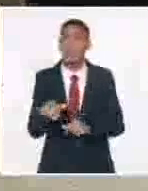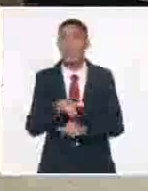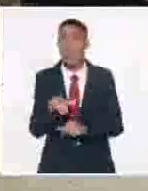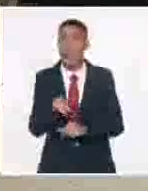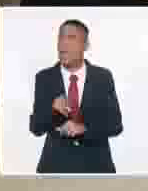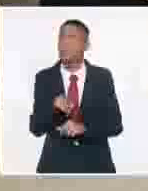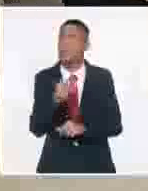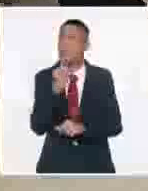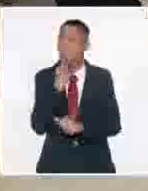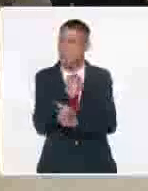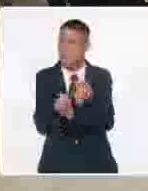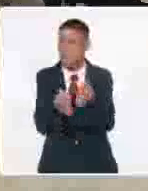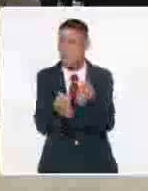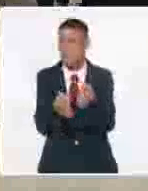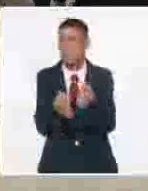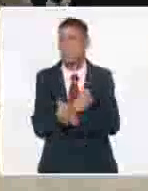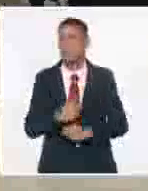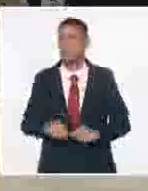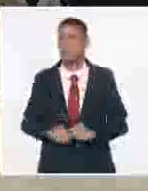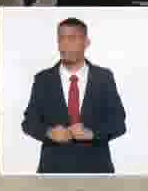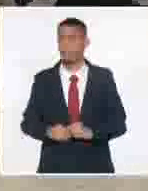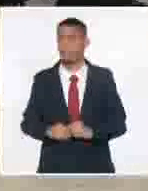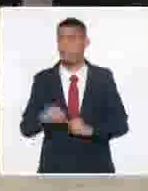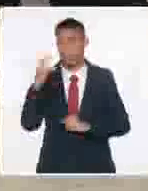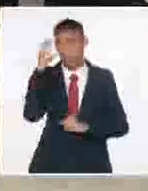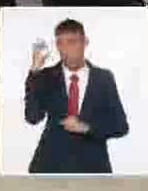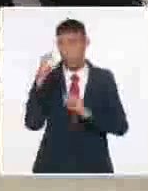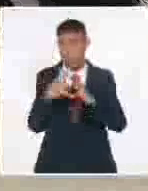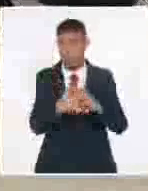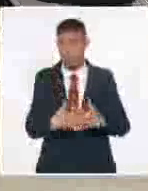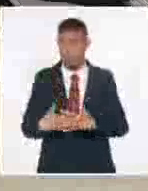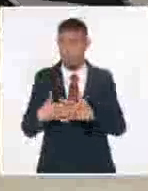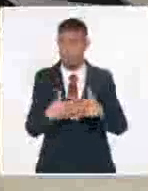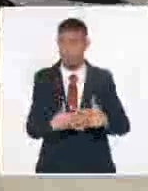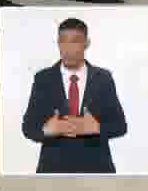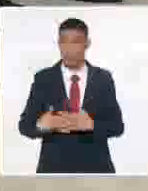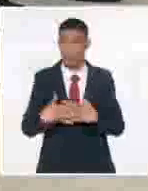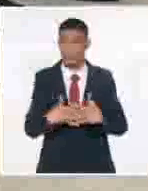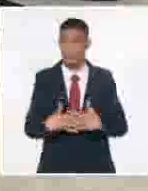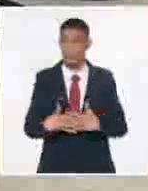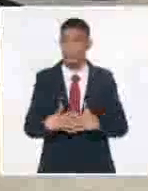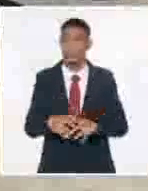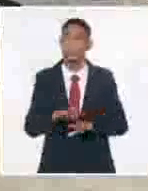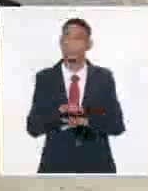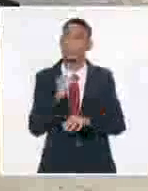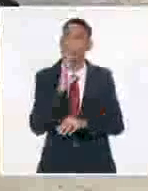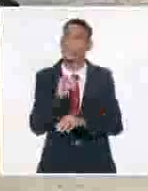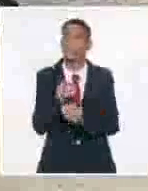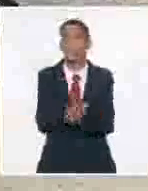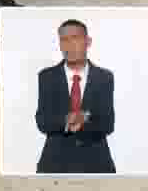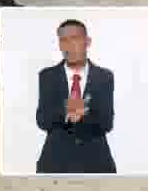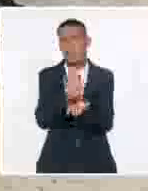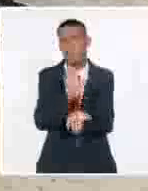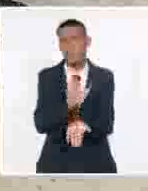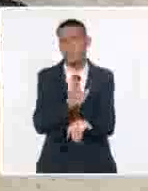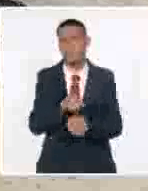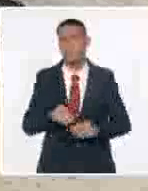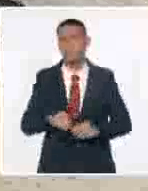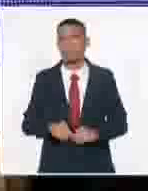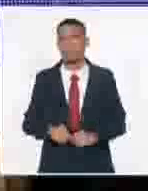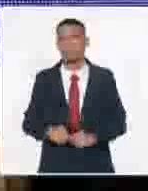peligrosa. La posición del gobierno de los Estados Unidos compromete el